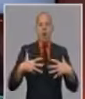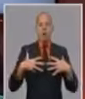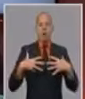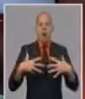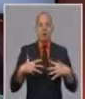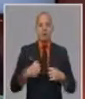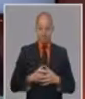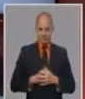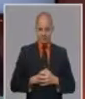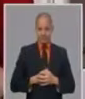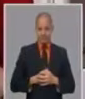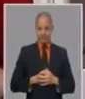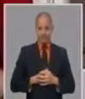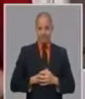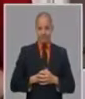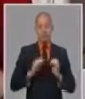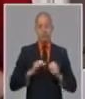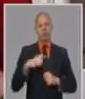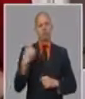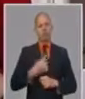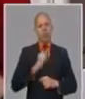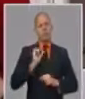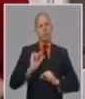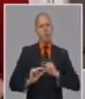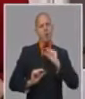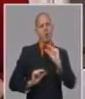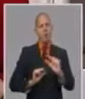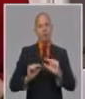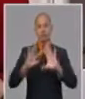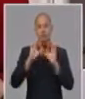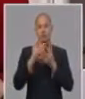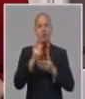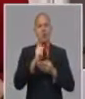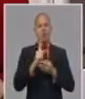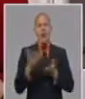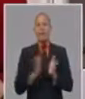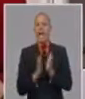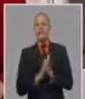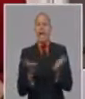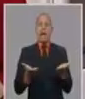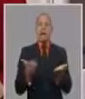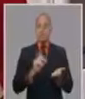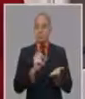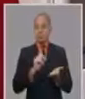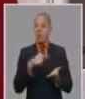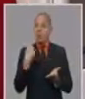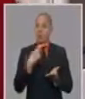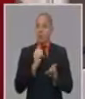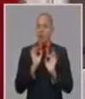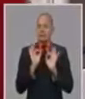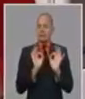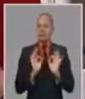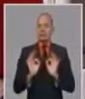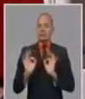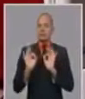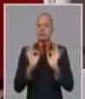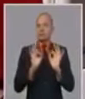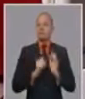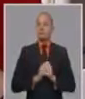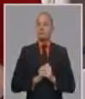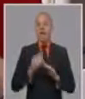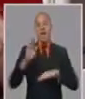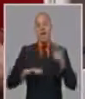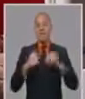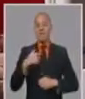estamos llevando con mucho lujo de detalle, no sin conocer que a veces tenemos que perfeccionar, que tenemos que revisar